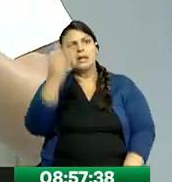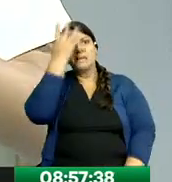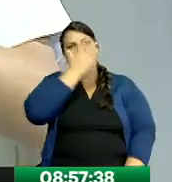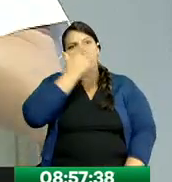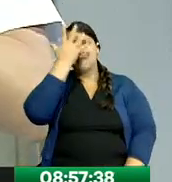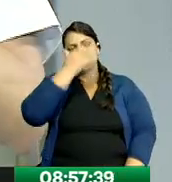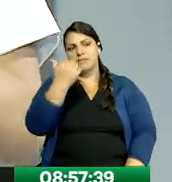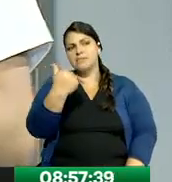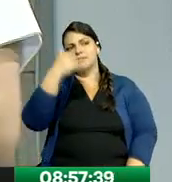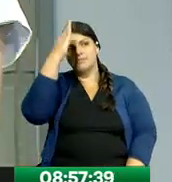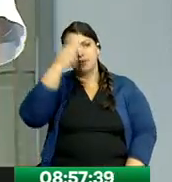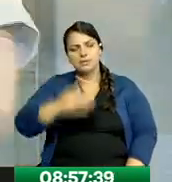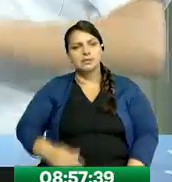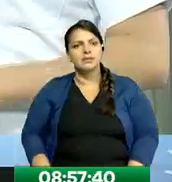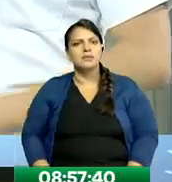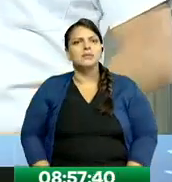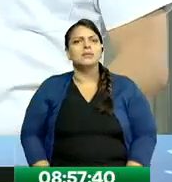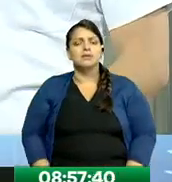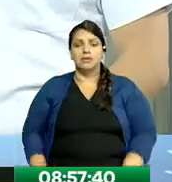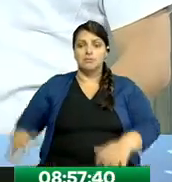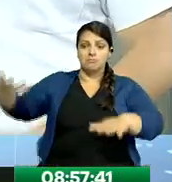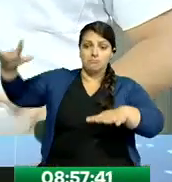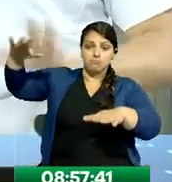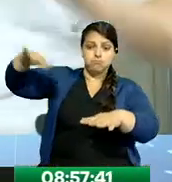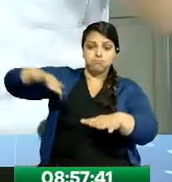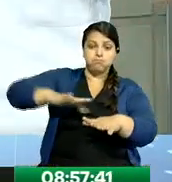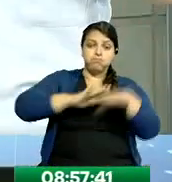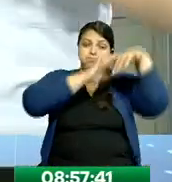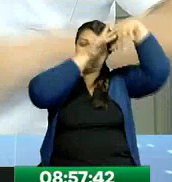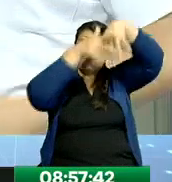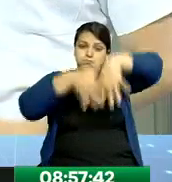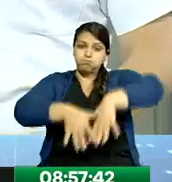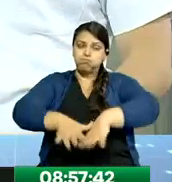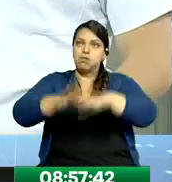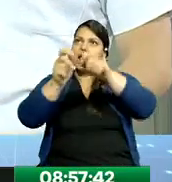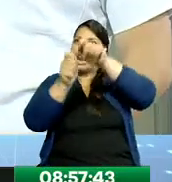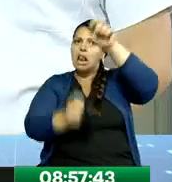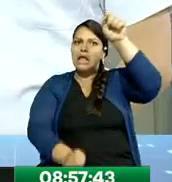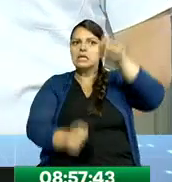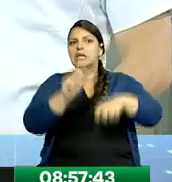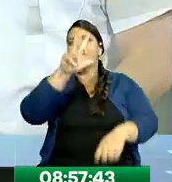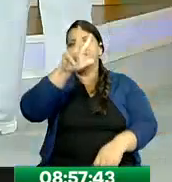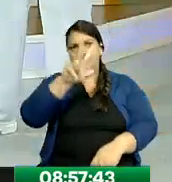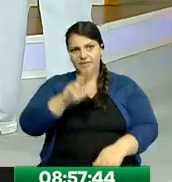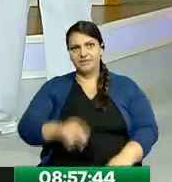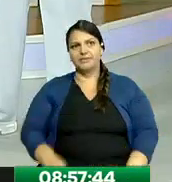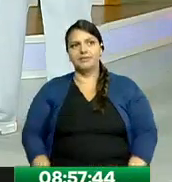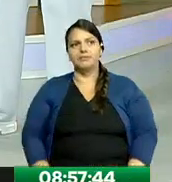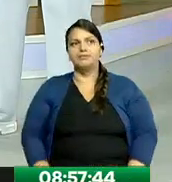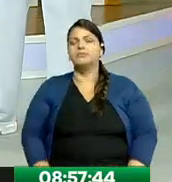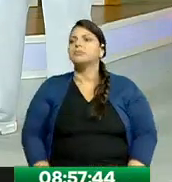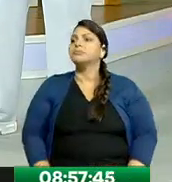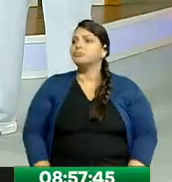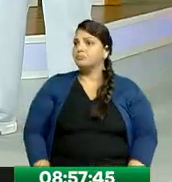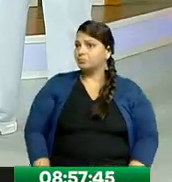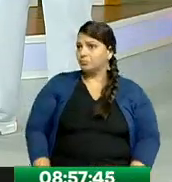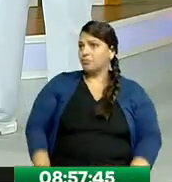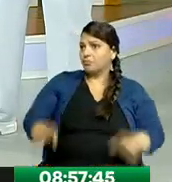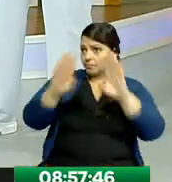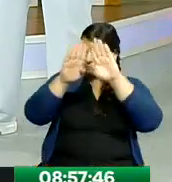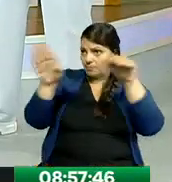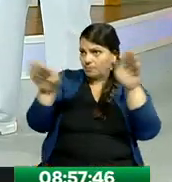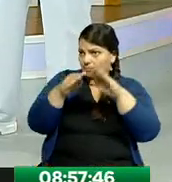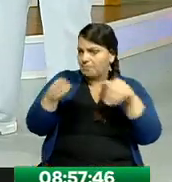las olas? Aproximadamente 3 metros o superior a eso, en la parte norte del país. Eso en el feriado de Navidad, y en Año Nuevo también. Ahora en Año